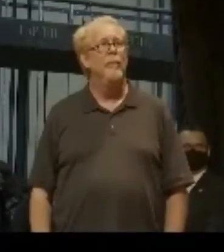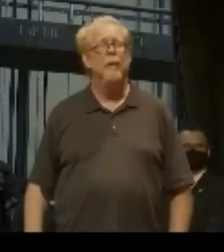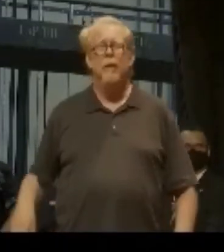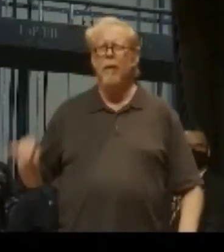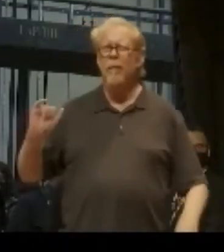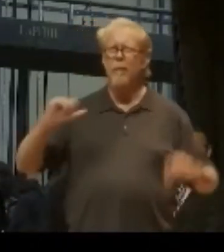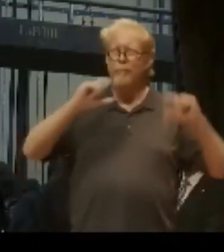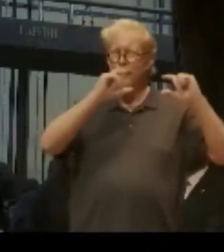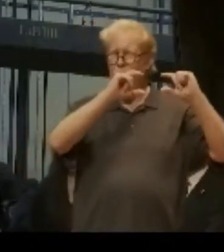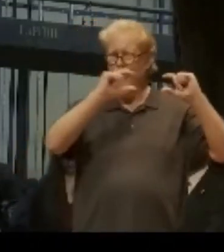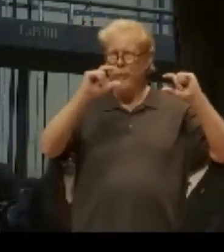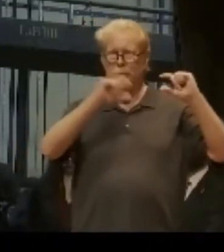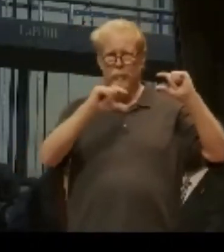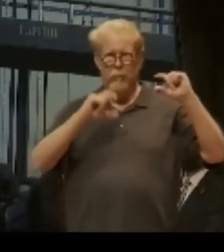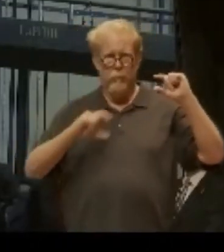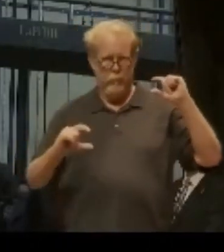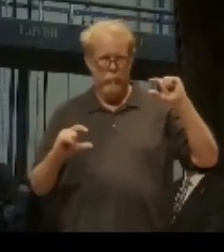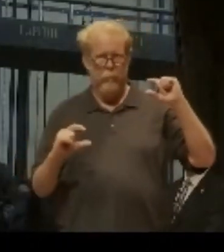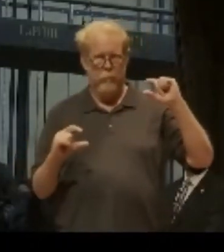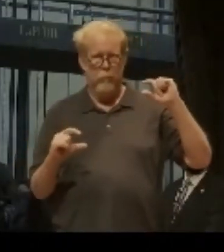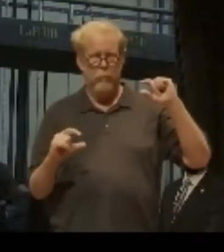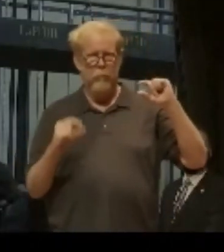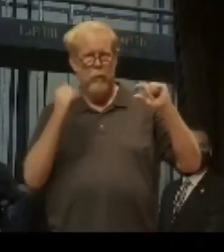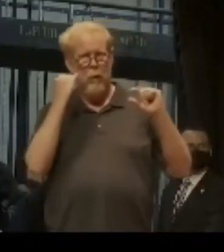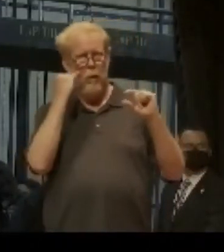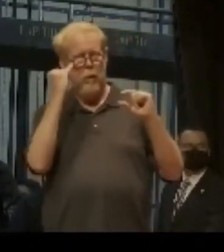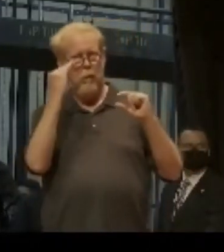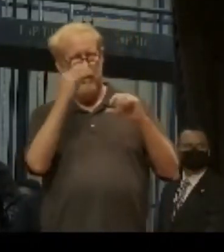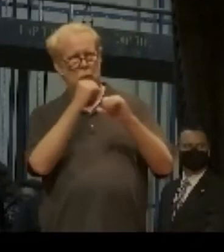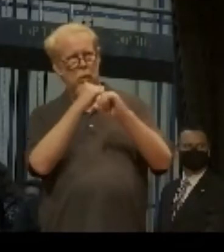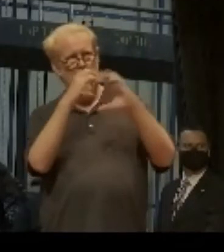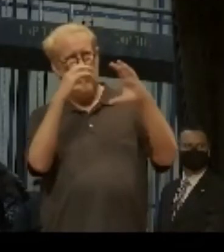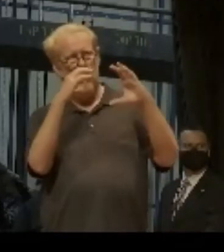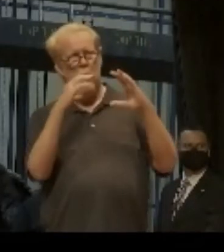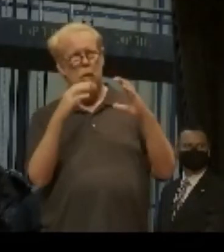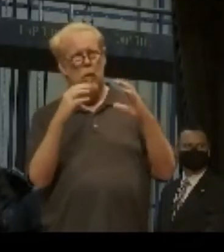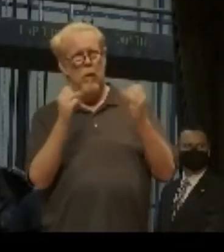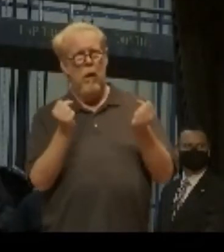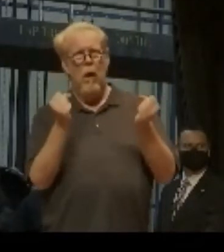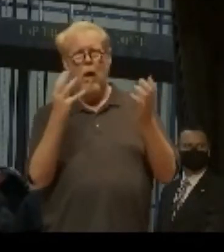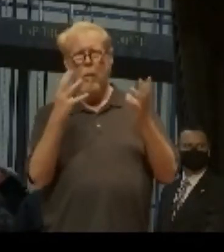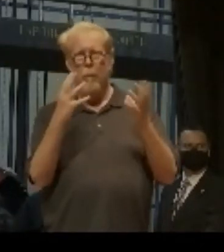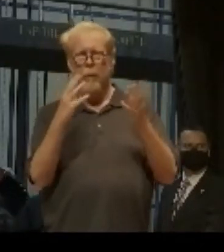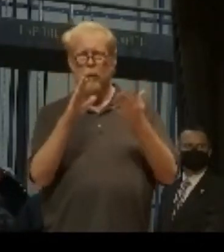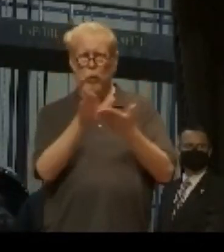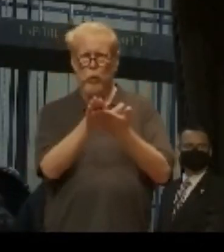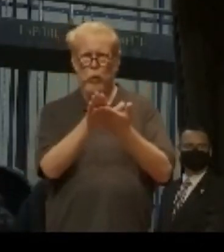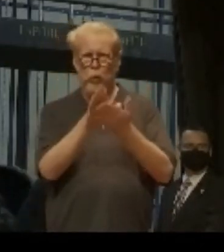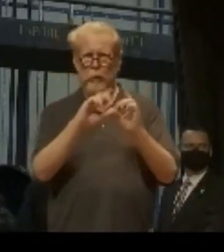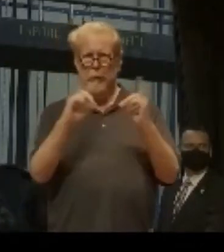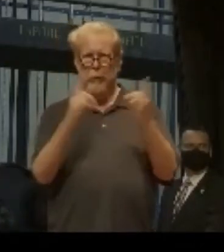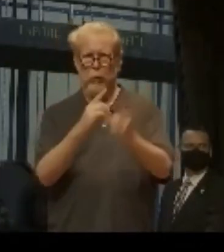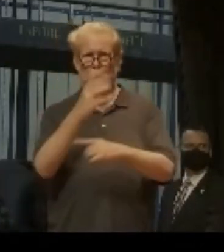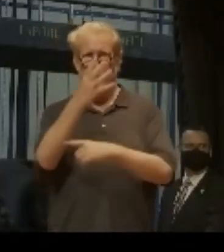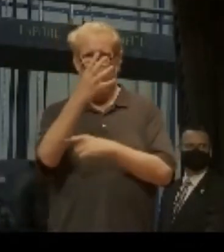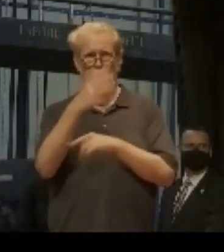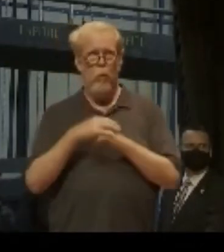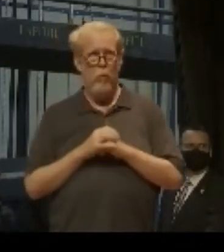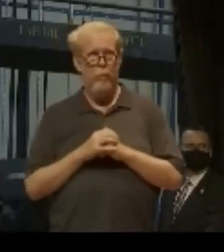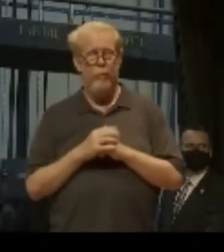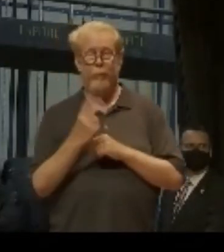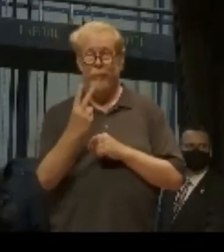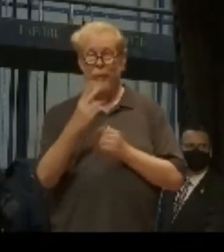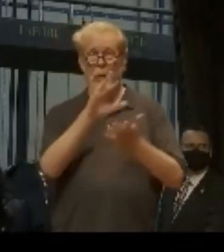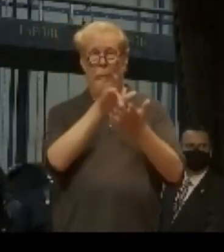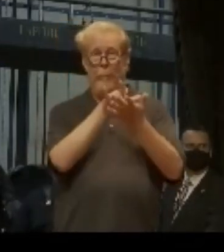En esta lámina, ustedes van a tener una idea de cuántas escuelas incluyen el Distrito